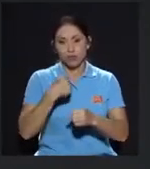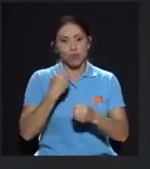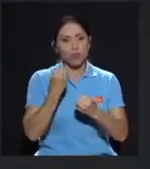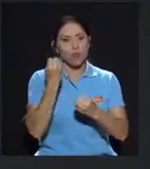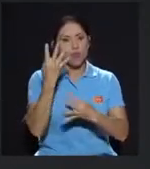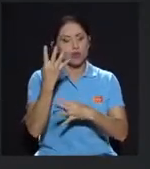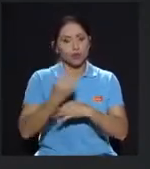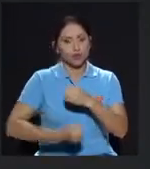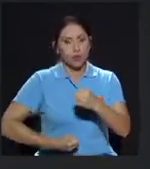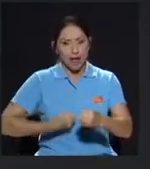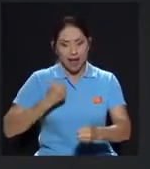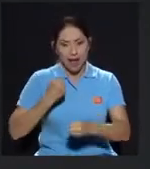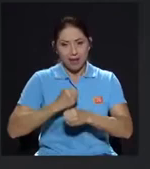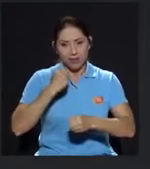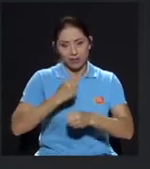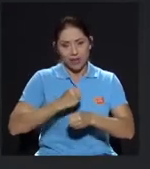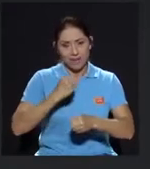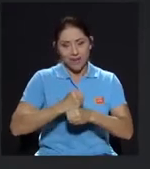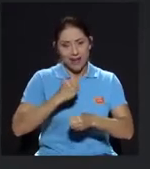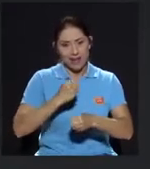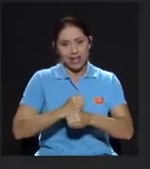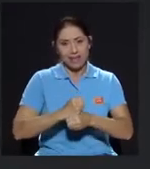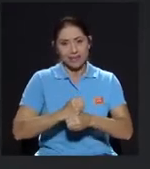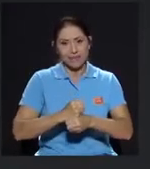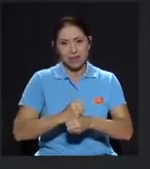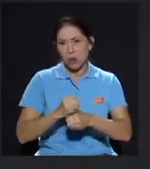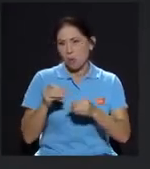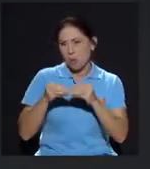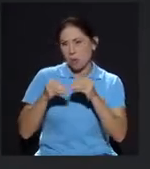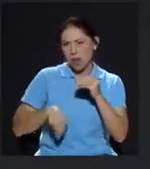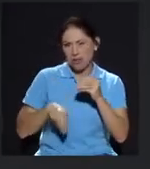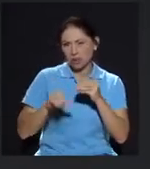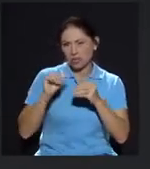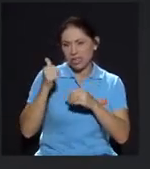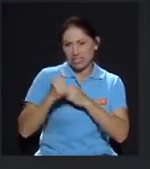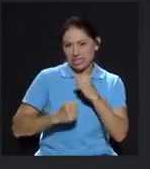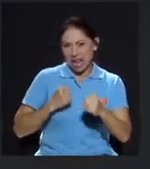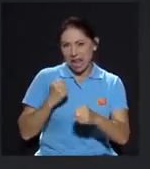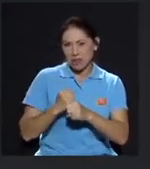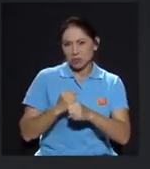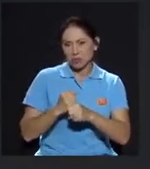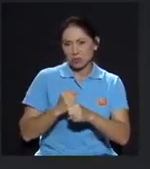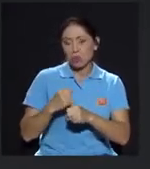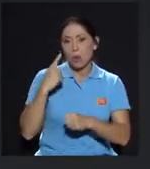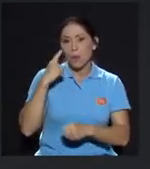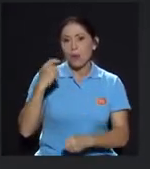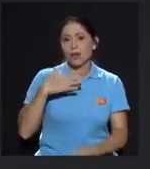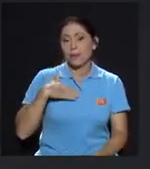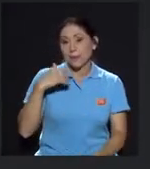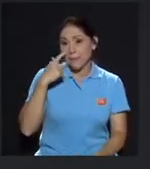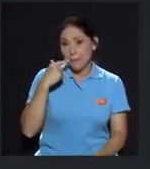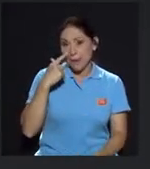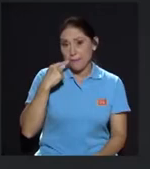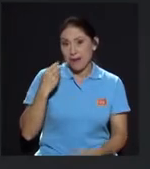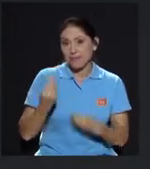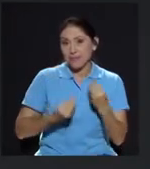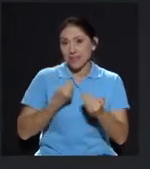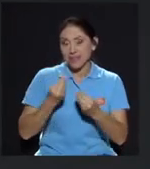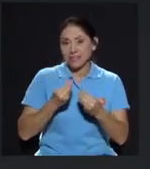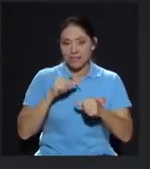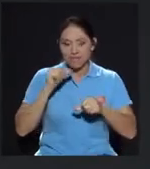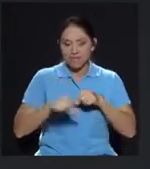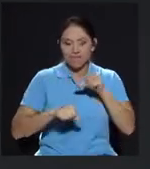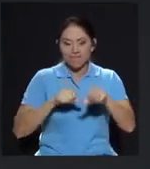muchos años casi me un poco menos de diez años porque mi papá se dedicó a ser emprendedor